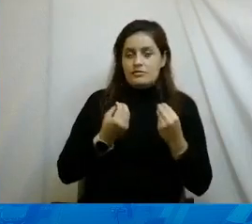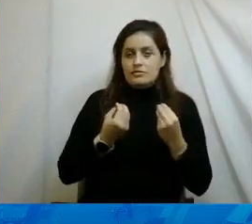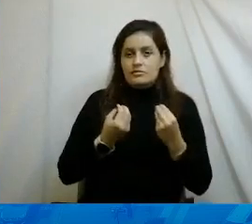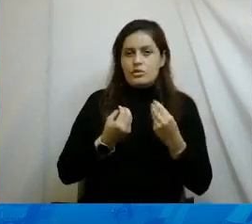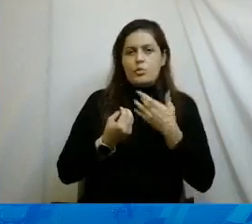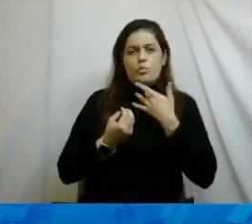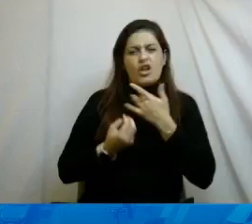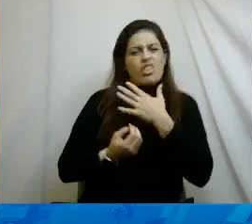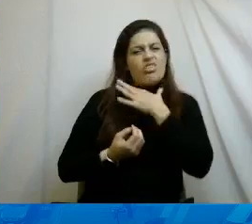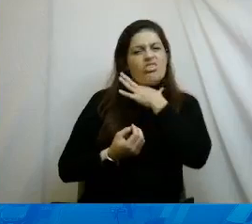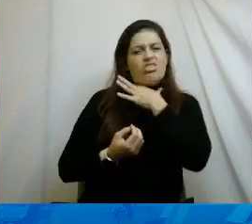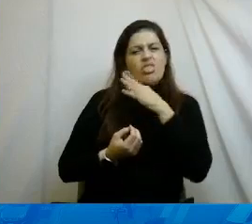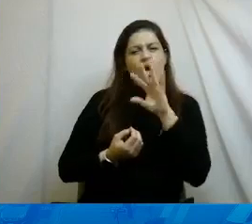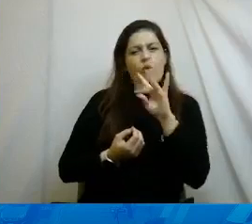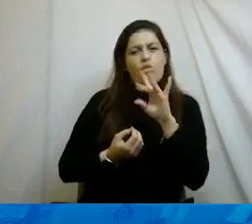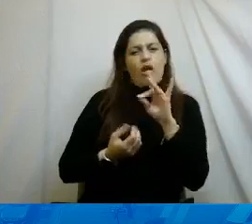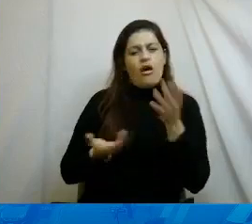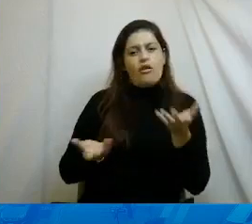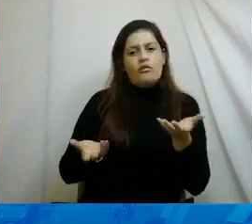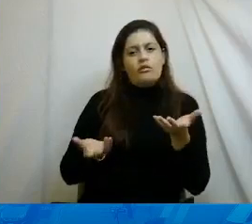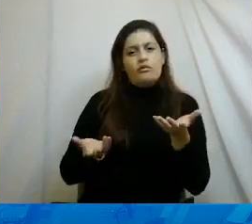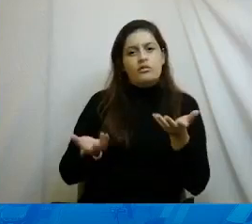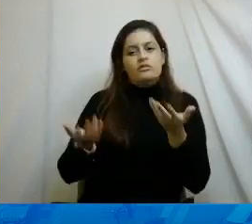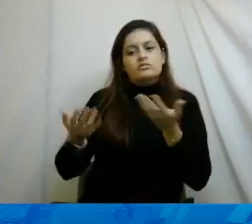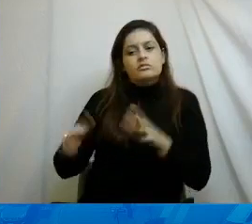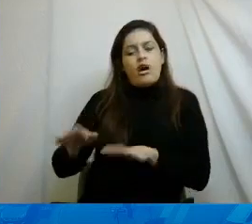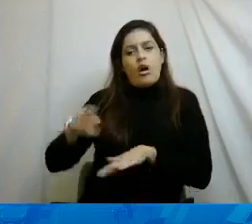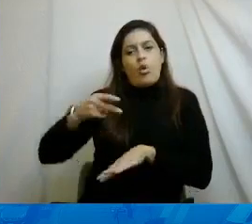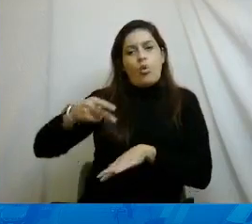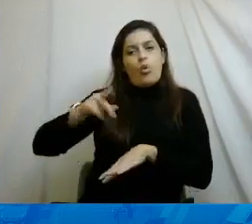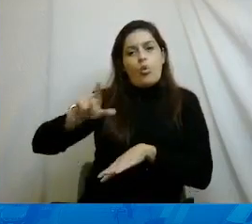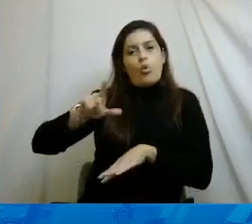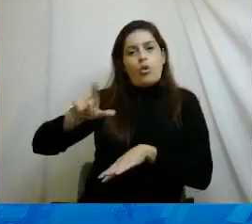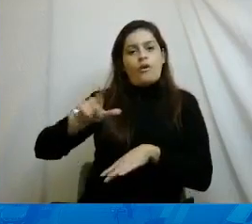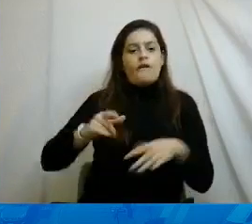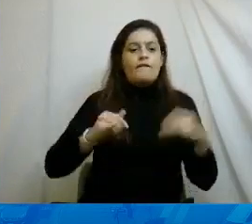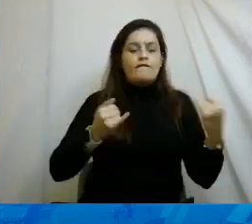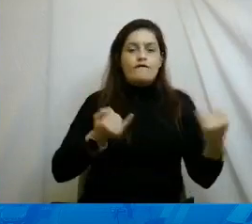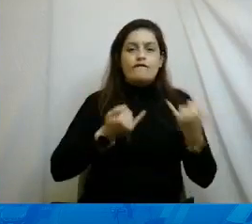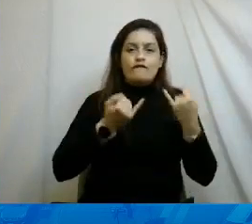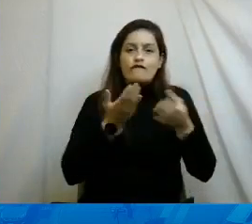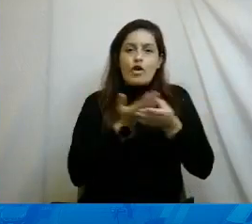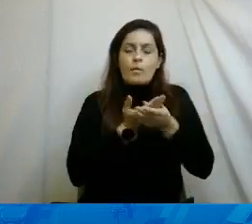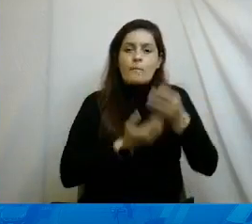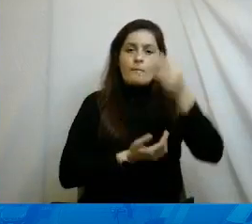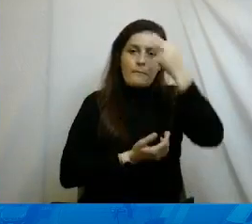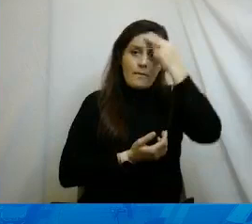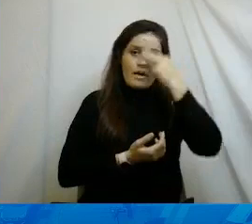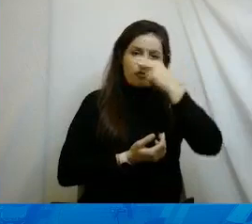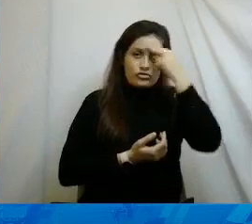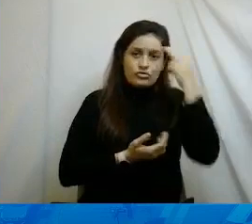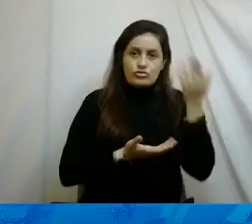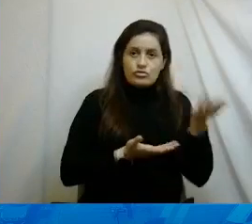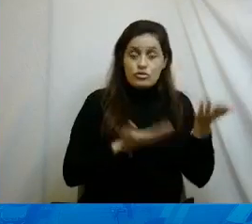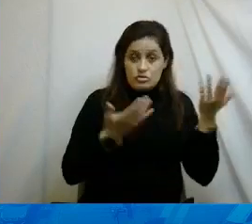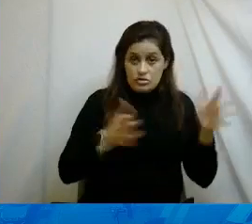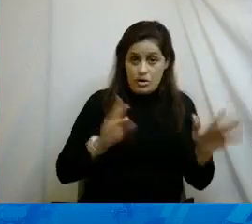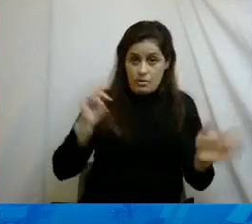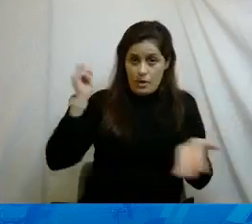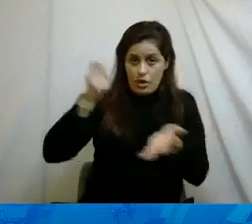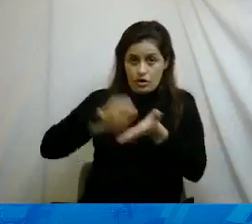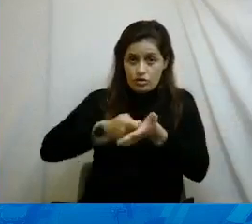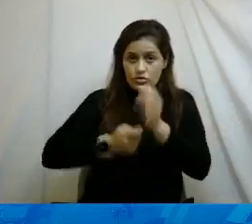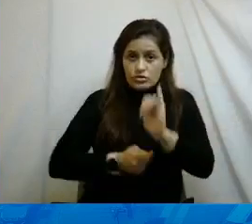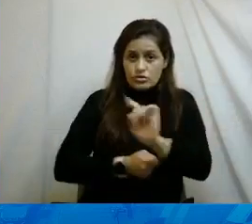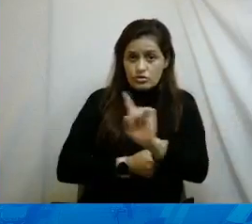porque esta deuda, si ya la fecha, ya estamos en julio, este preinforme era de marzo, se canceló o no se canceló. Y más que